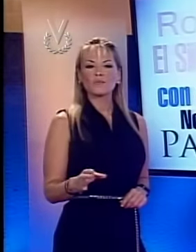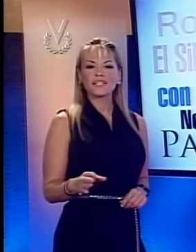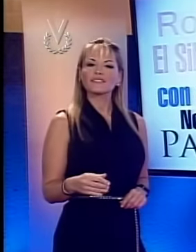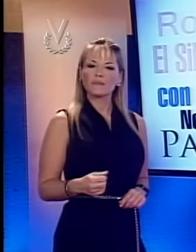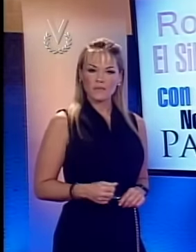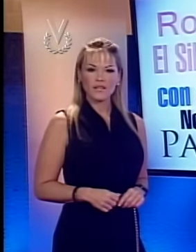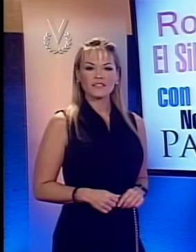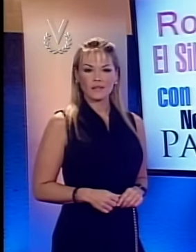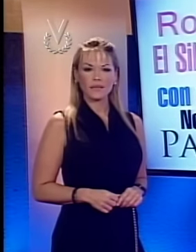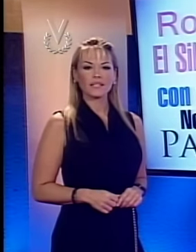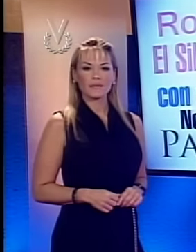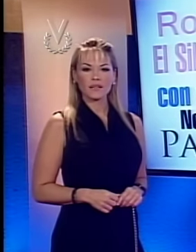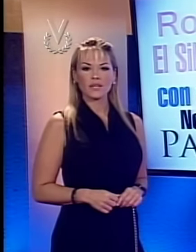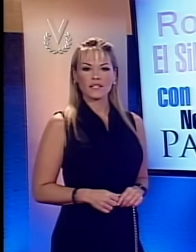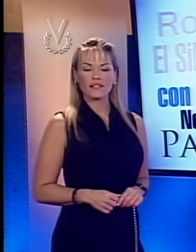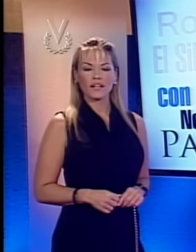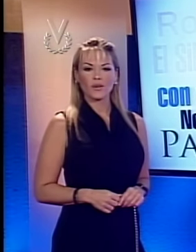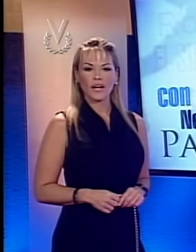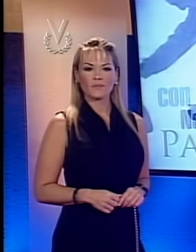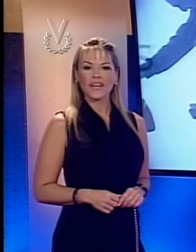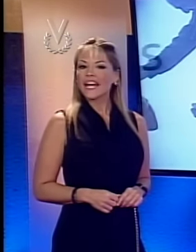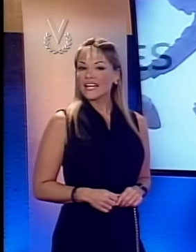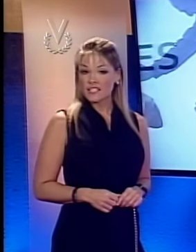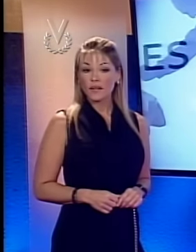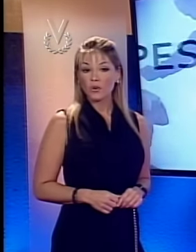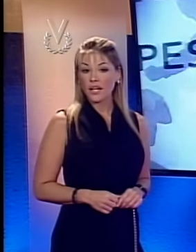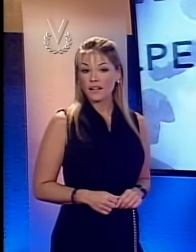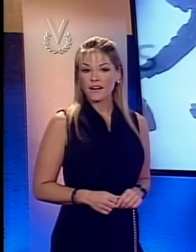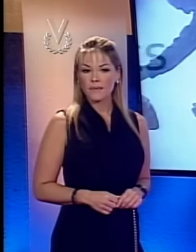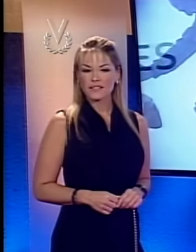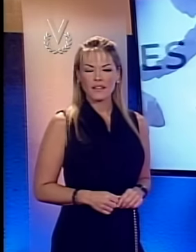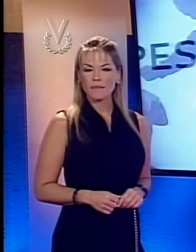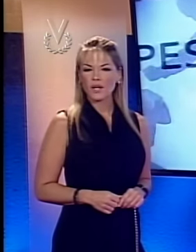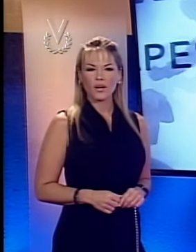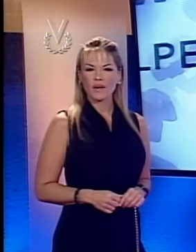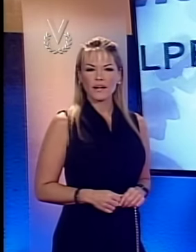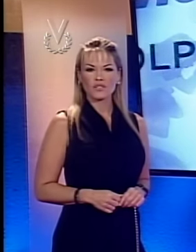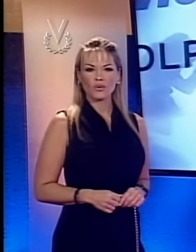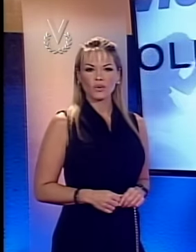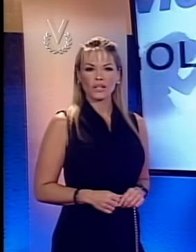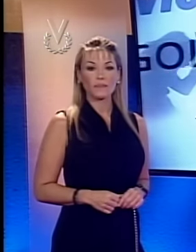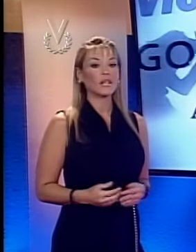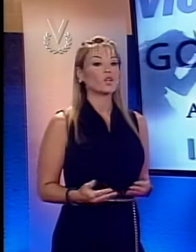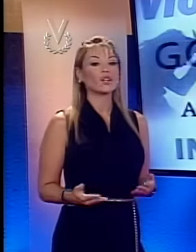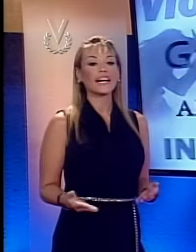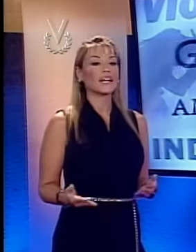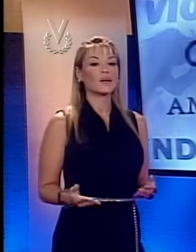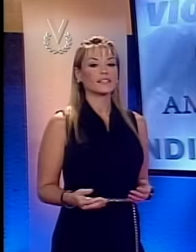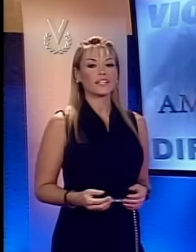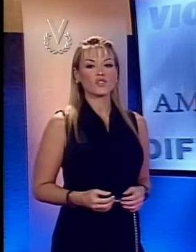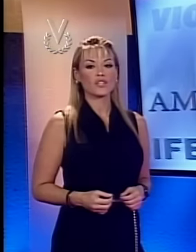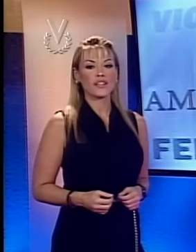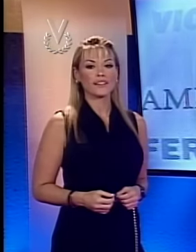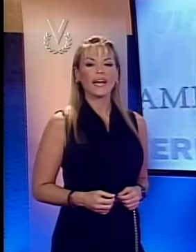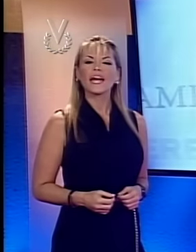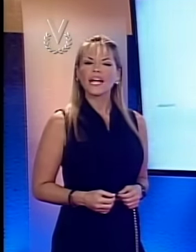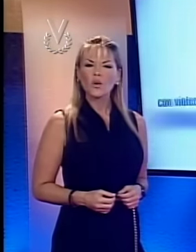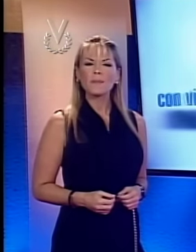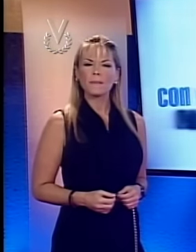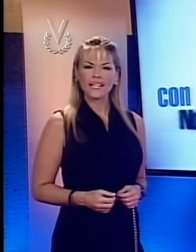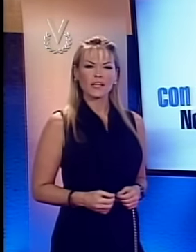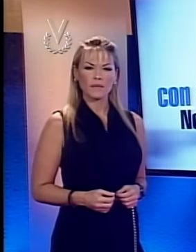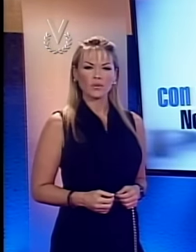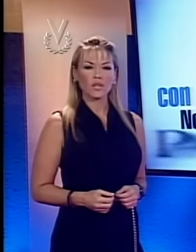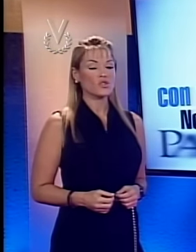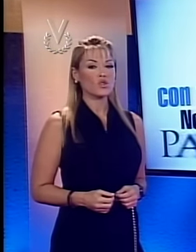Los hombres también pueden ser víctimas de violencia en el hogar. Existen mujeres capaces de menoscabar su autoestima y colocarlo ante la sociedad en